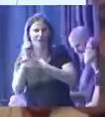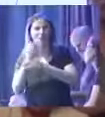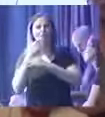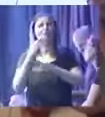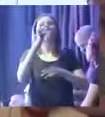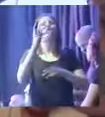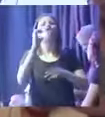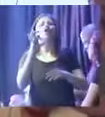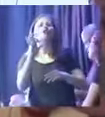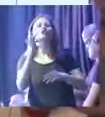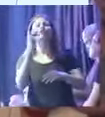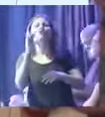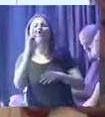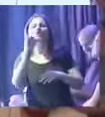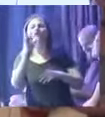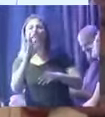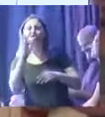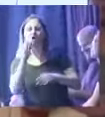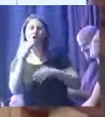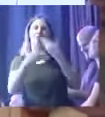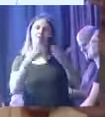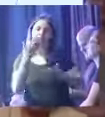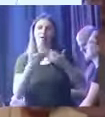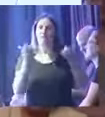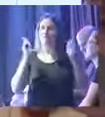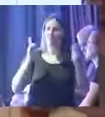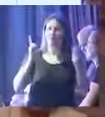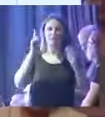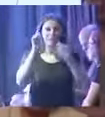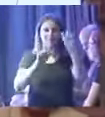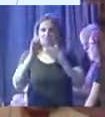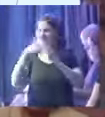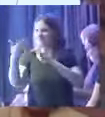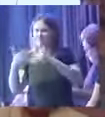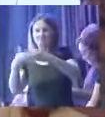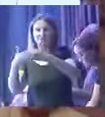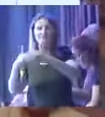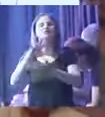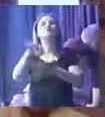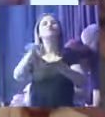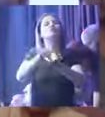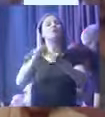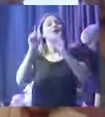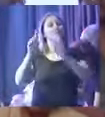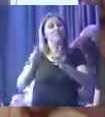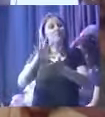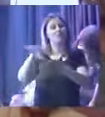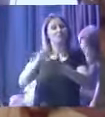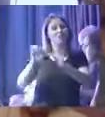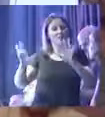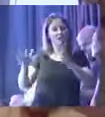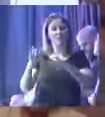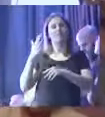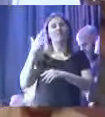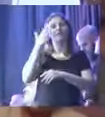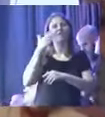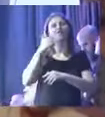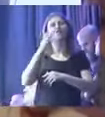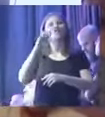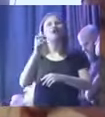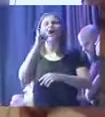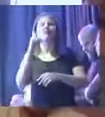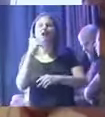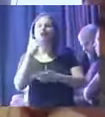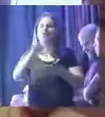Fosforito cantaba y hacía divertir a la gente acá al lado. Esa ciudad que también es la ciudad del Negro Rada, es la ciudad